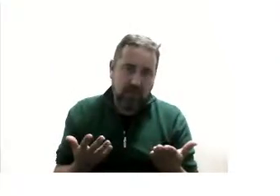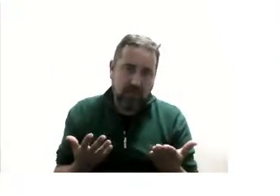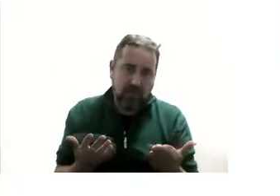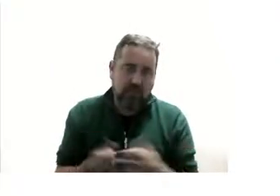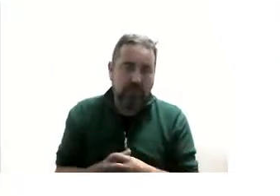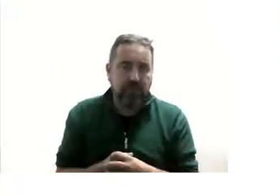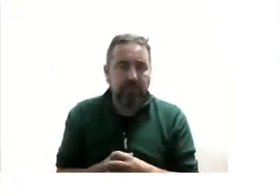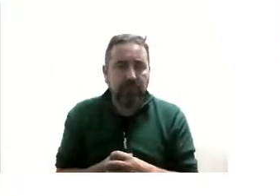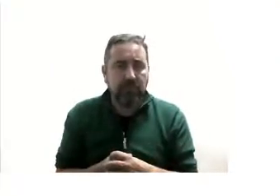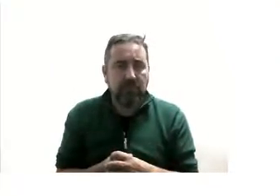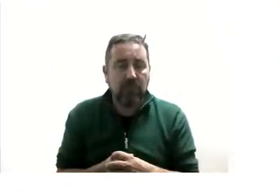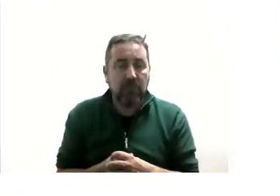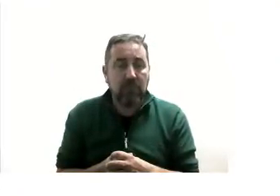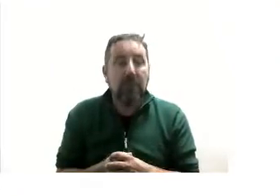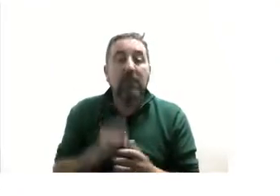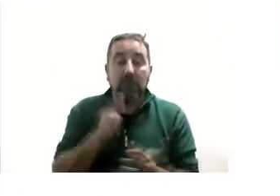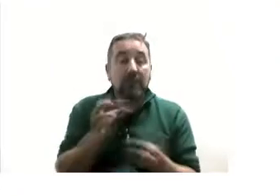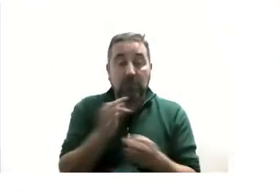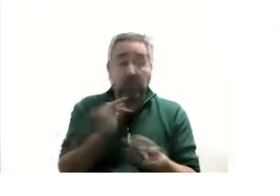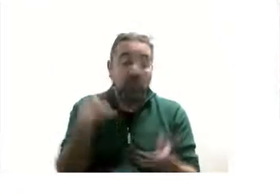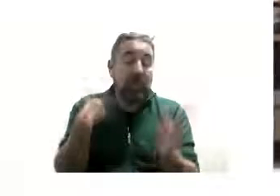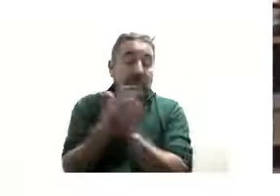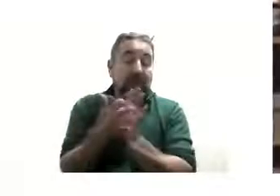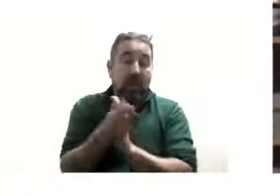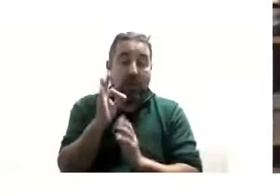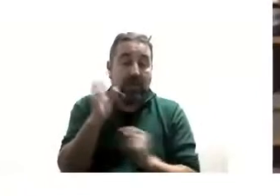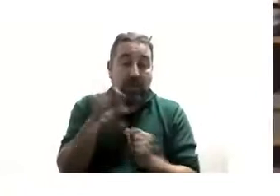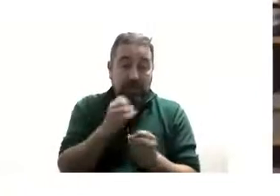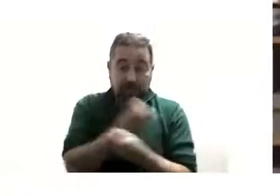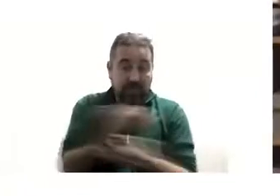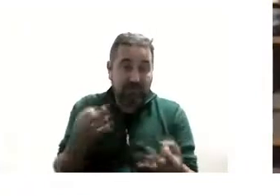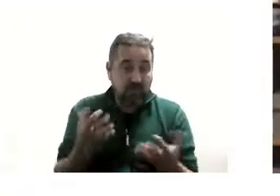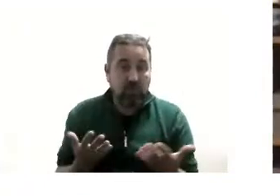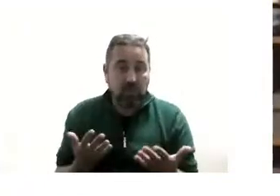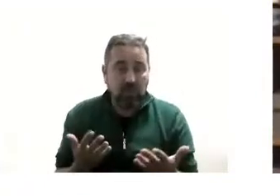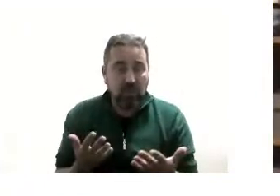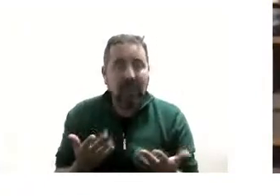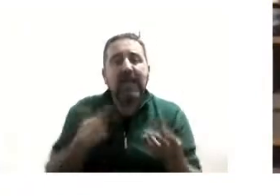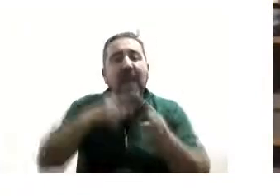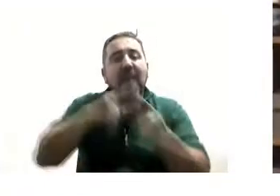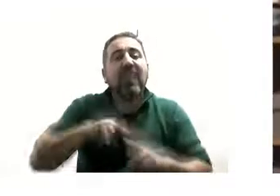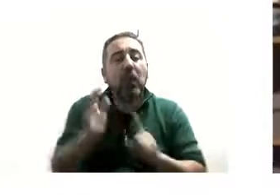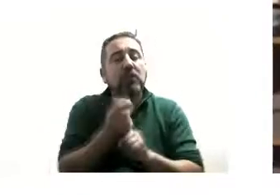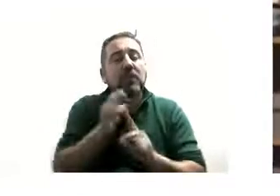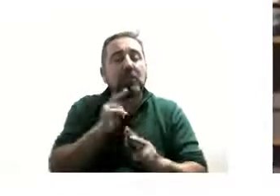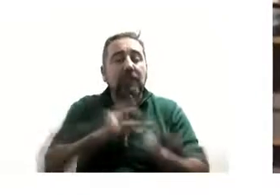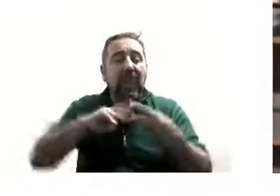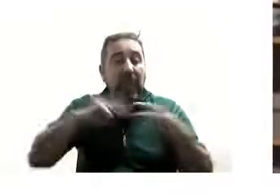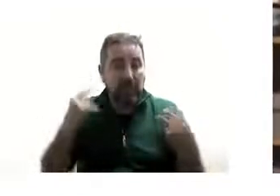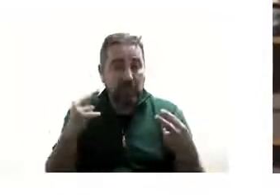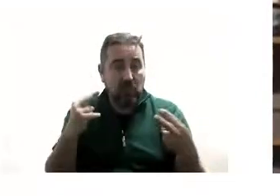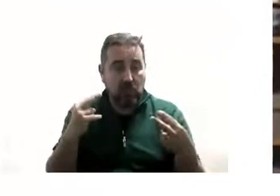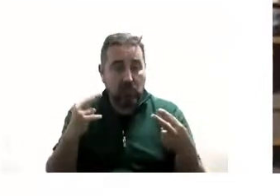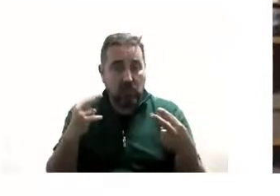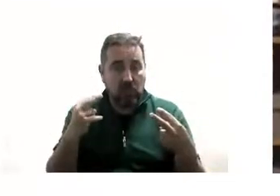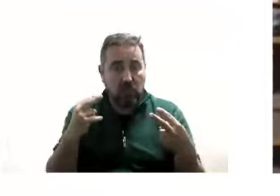¿no? Exacto. Bueno, Carmen, lo has explicado tú perfectamente. Ahí el diagnóstico genético, que una vez más